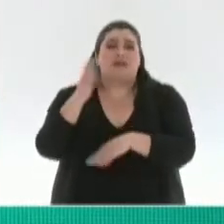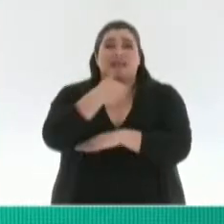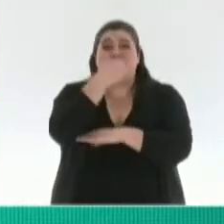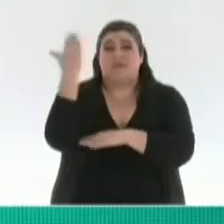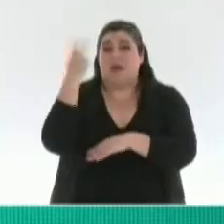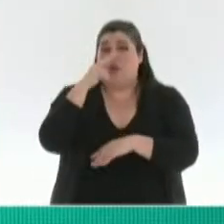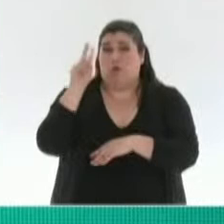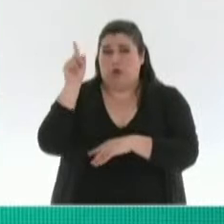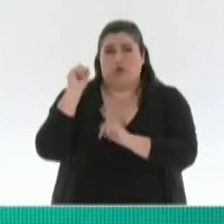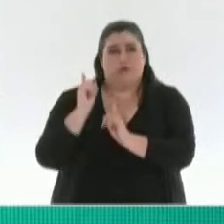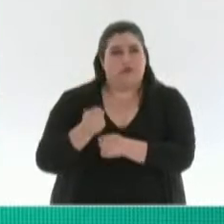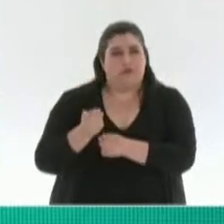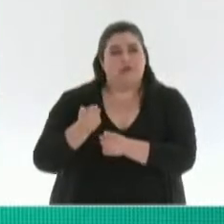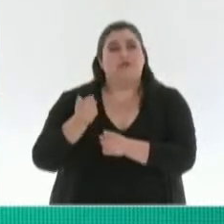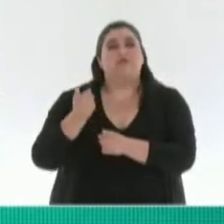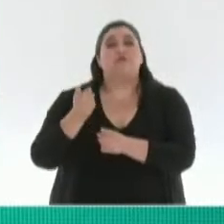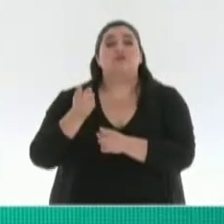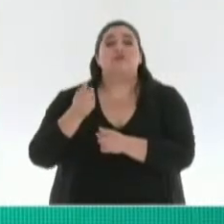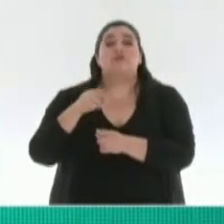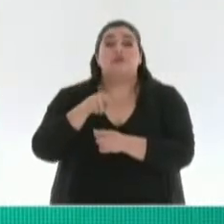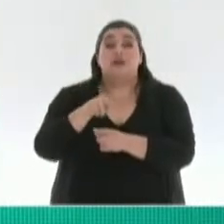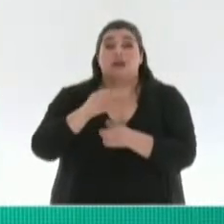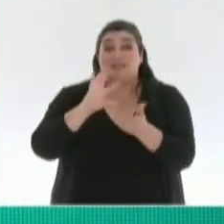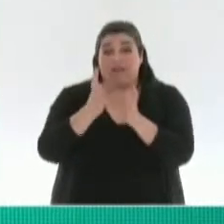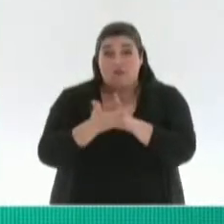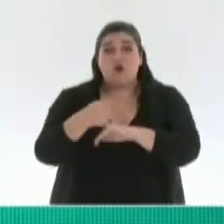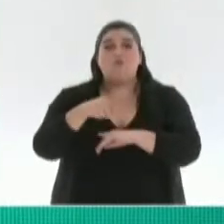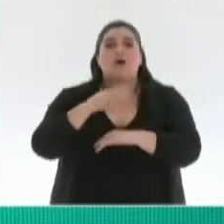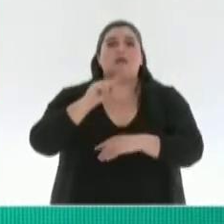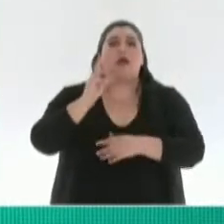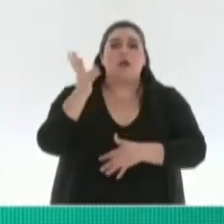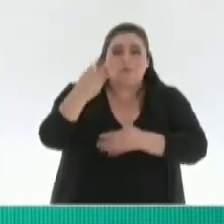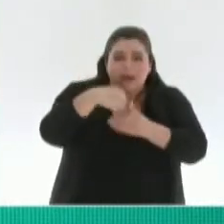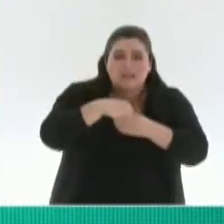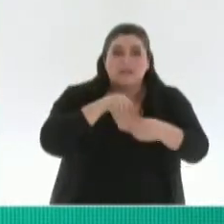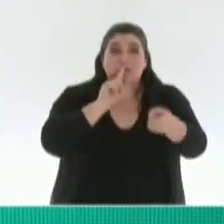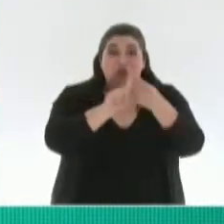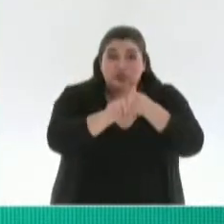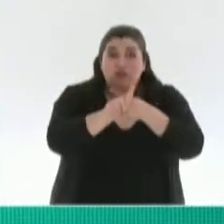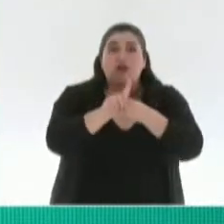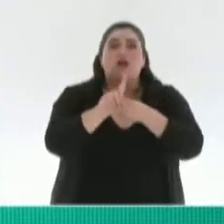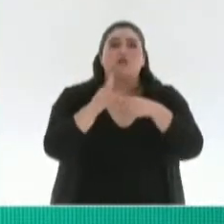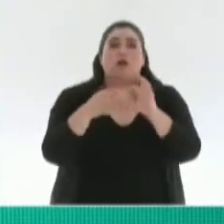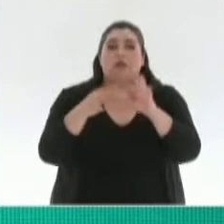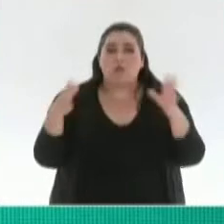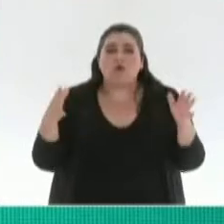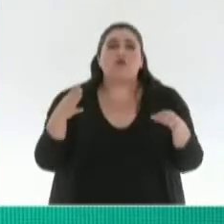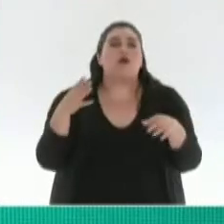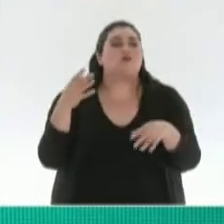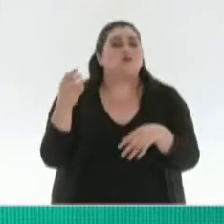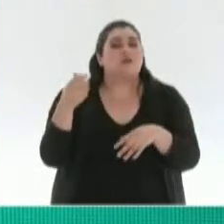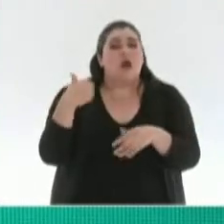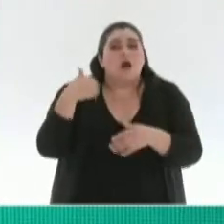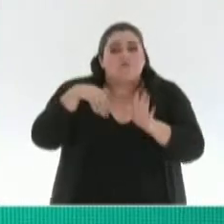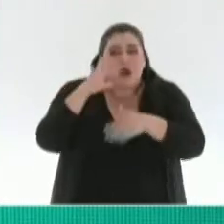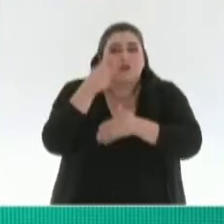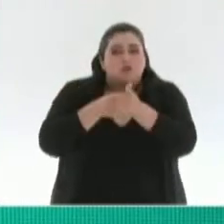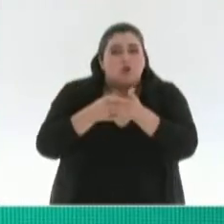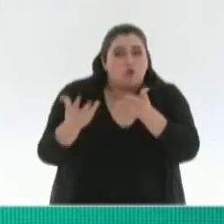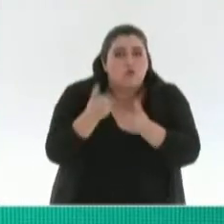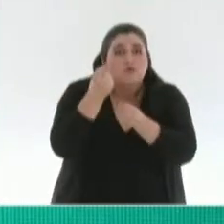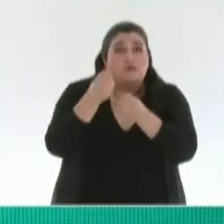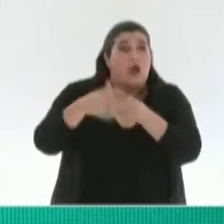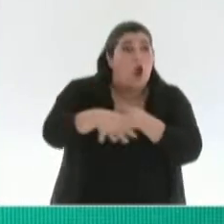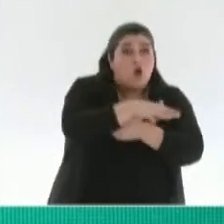del 2001 Y a partir de este método de participación directa y democrática se han logrado más que de la junta